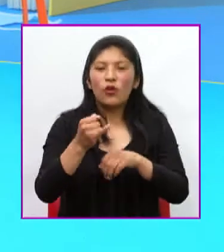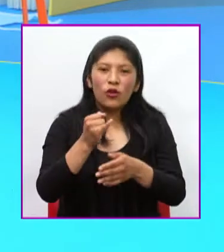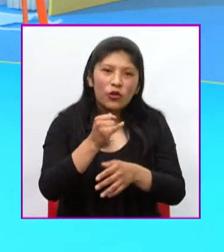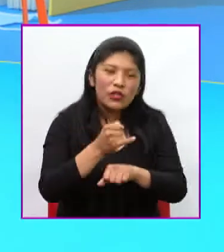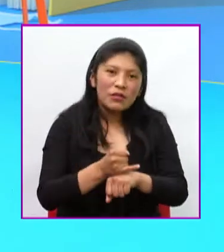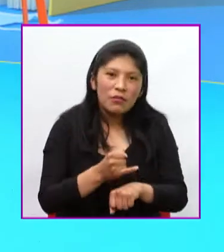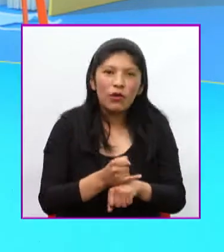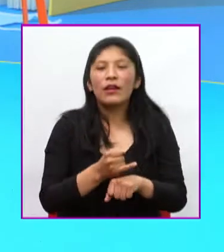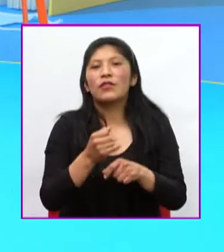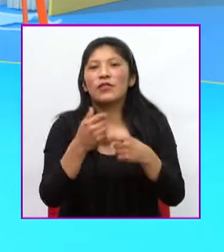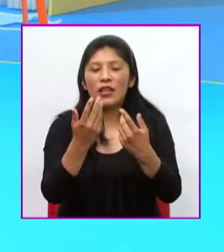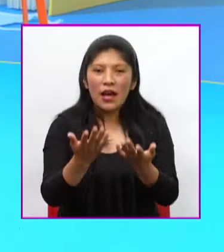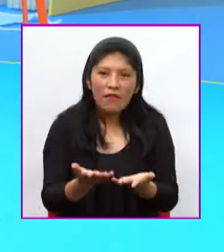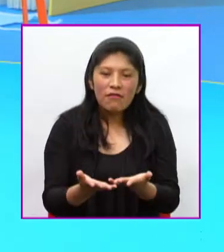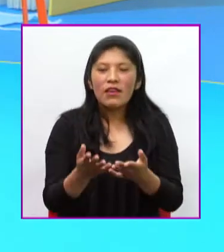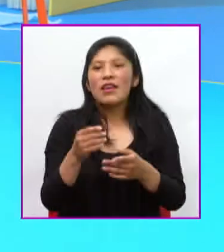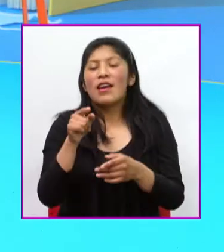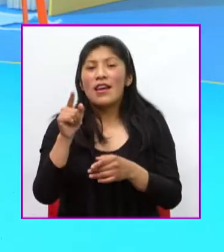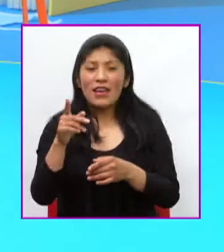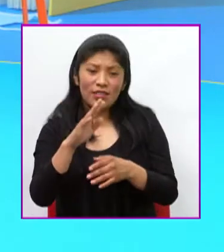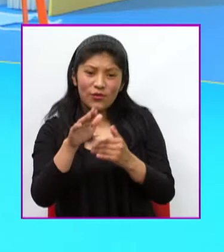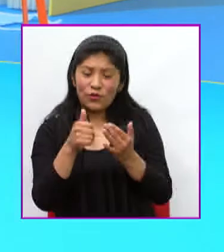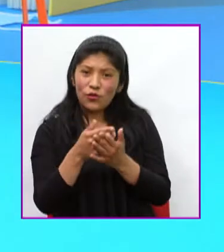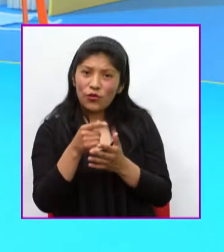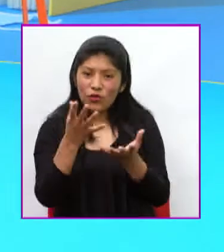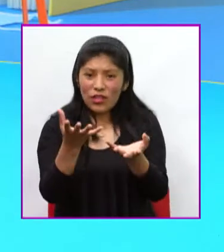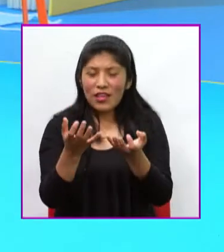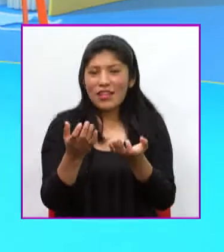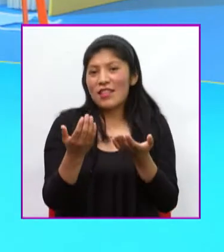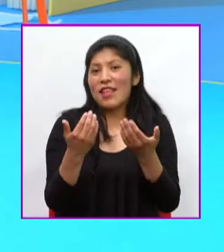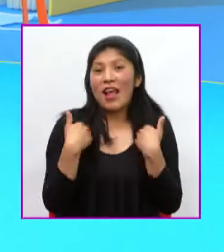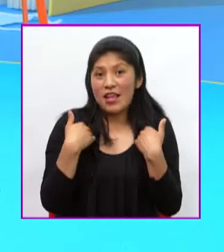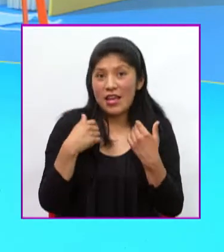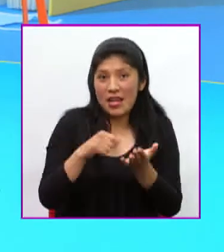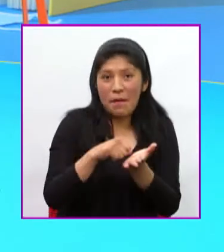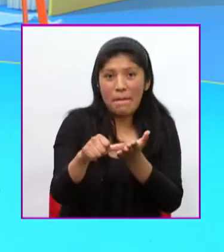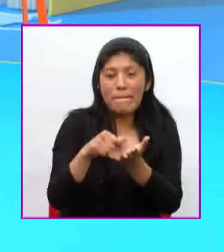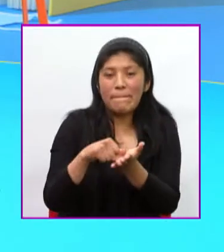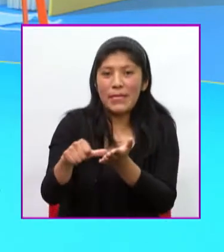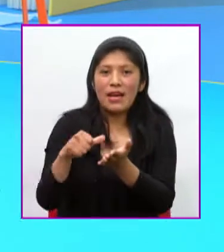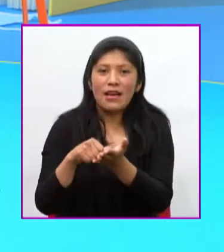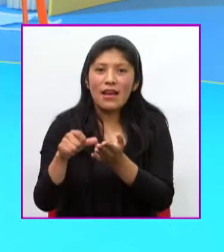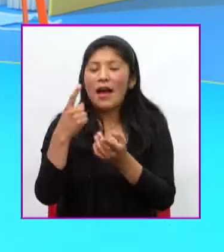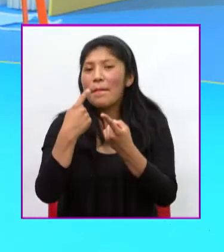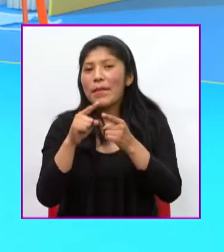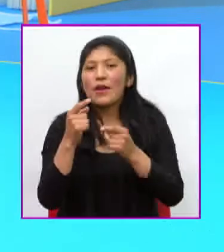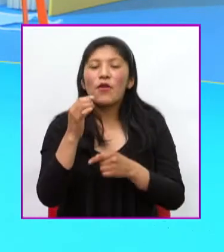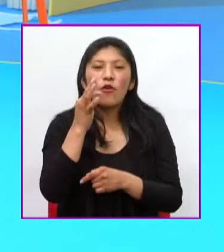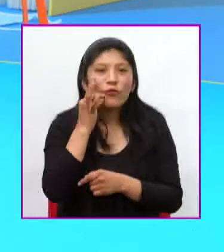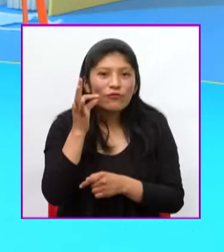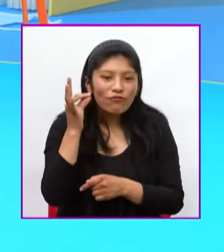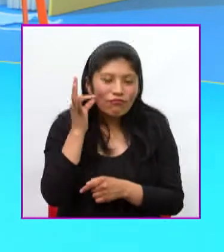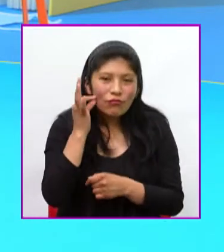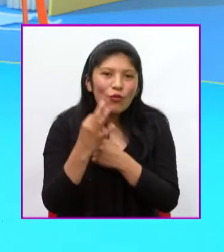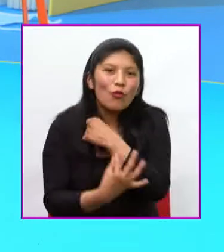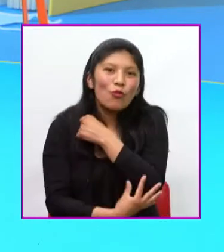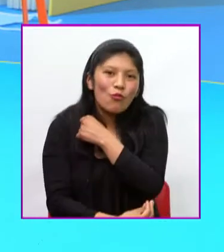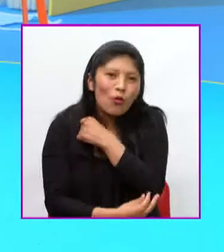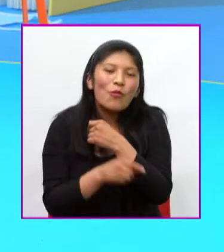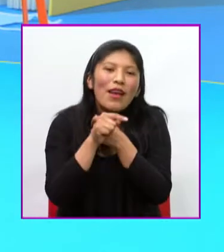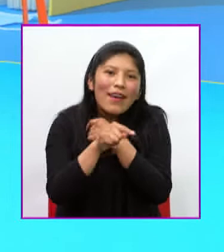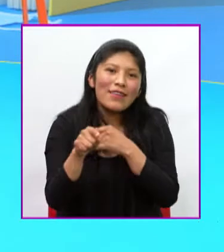coloniales, impuestos que debían ser pagados principalmente por los indígenas.